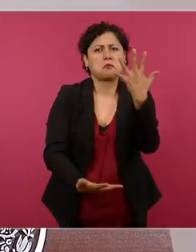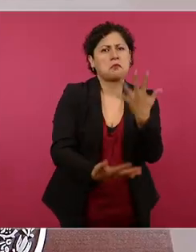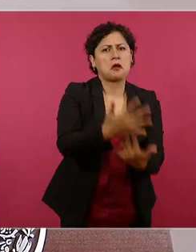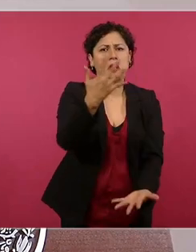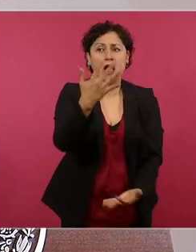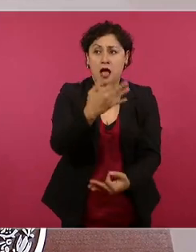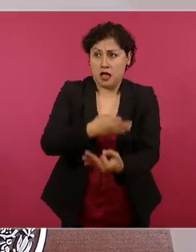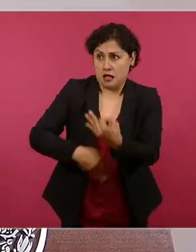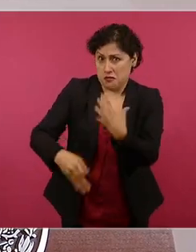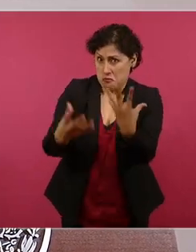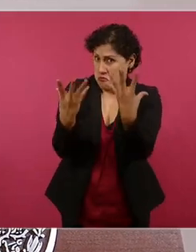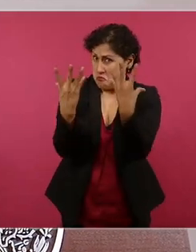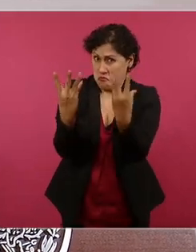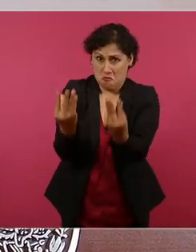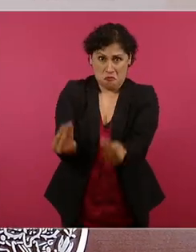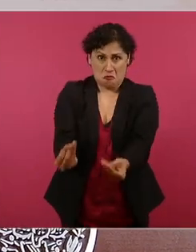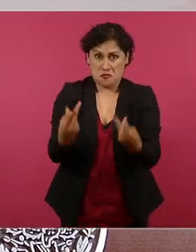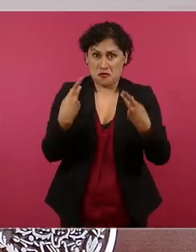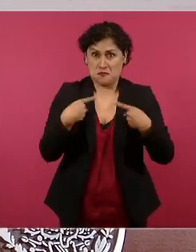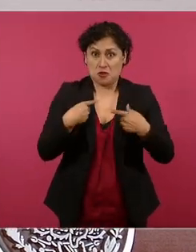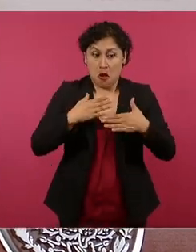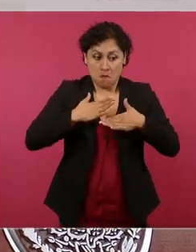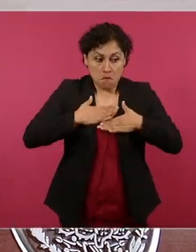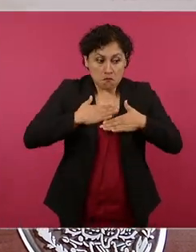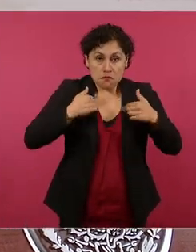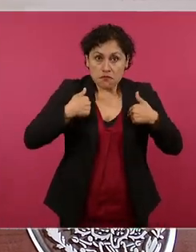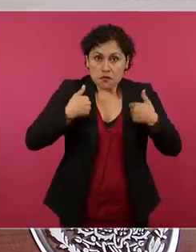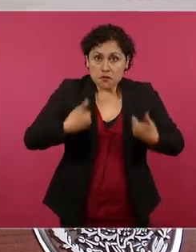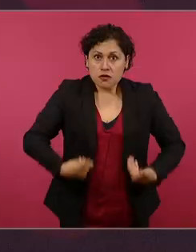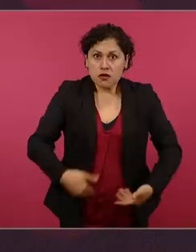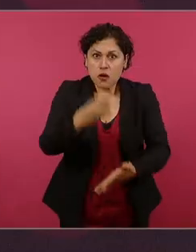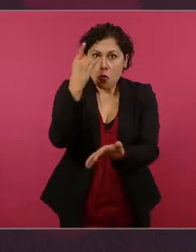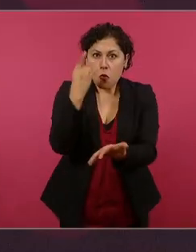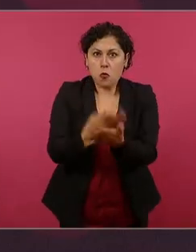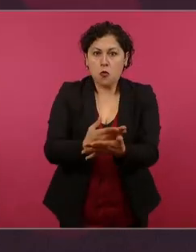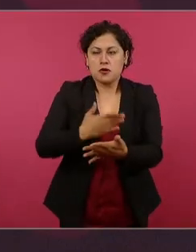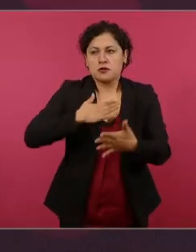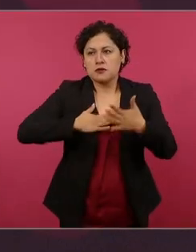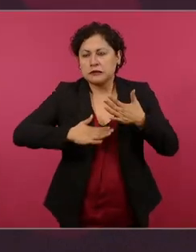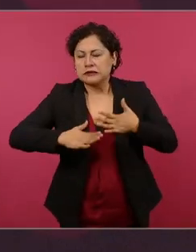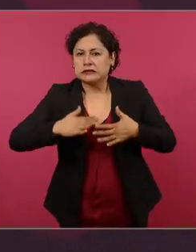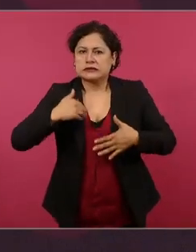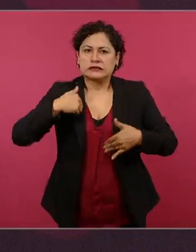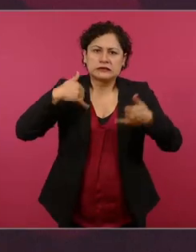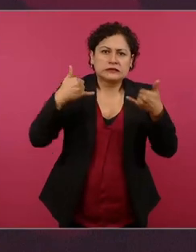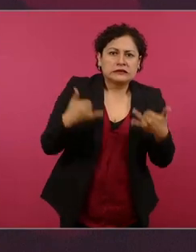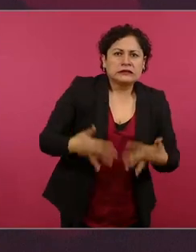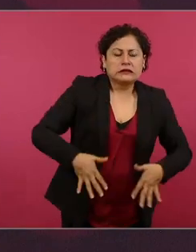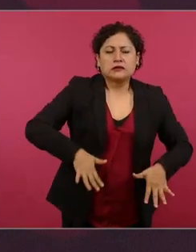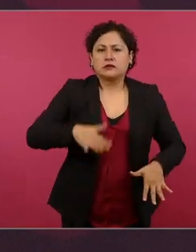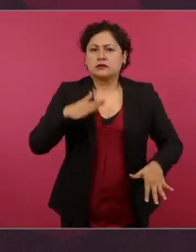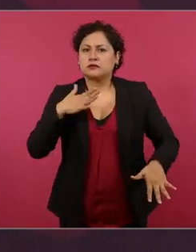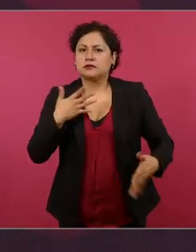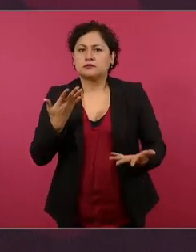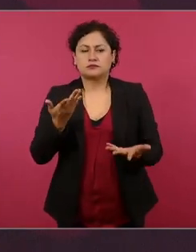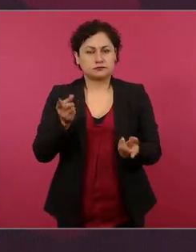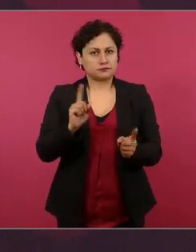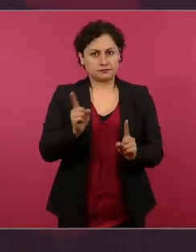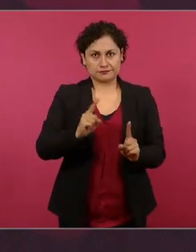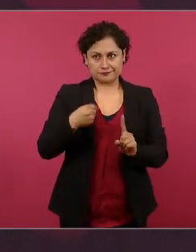mi esfuerzo y mi fatiga, sino la de muchos mexicanos, mujeres y